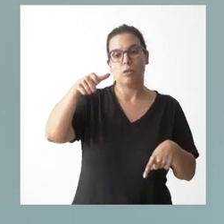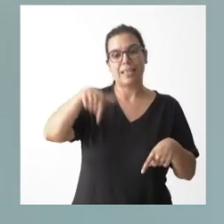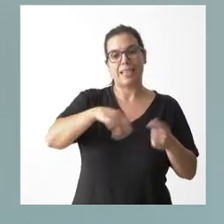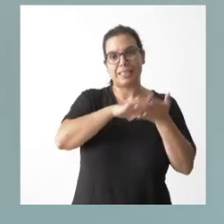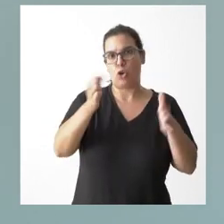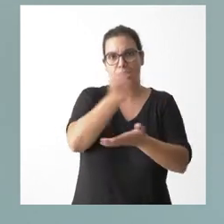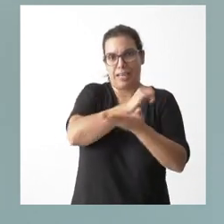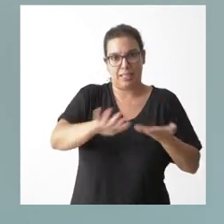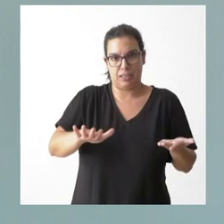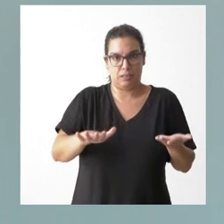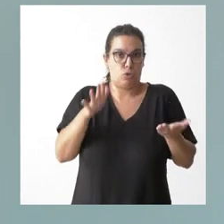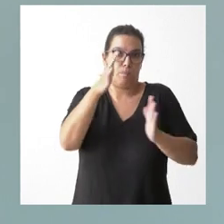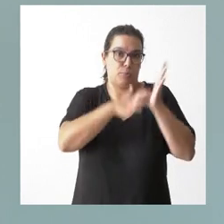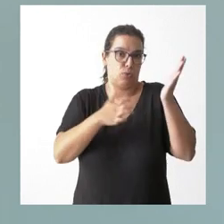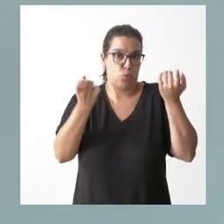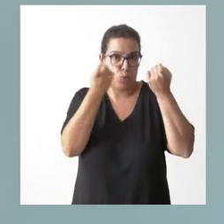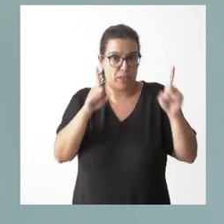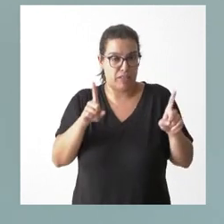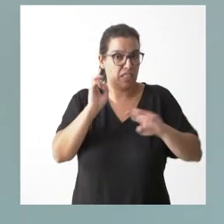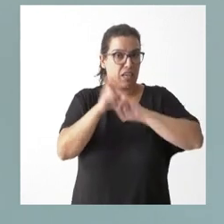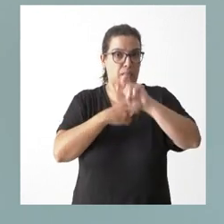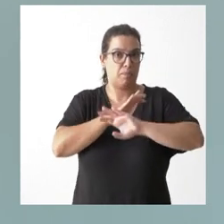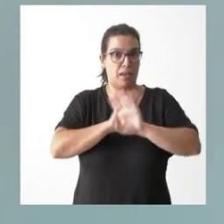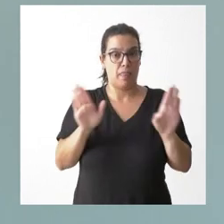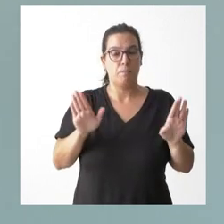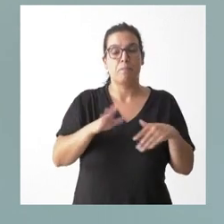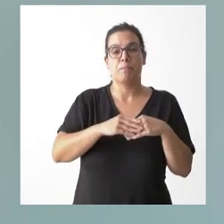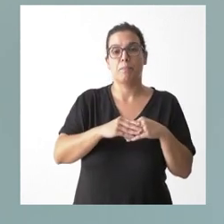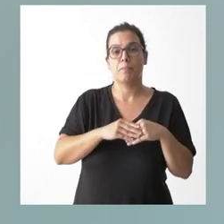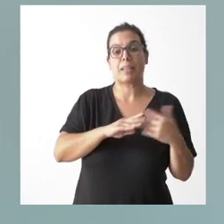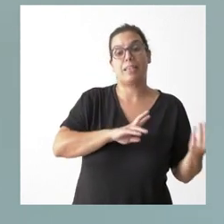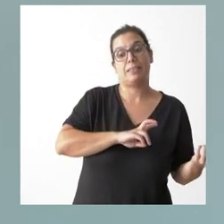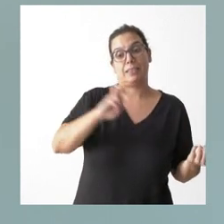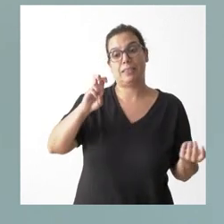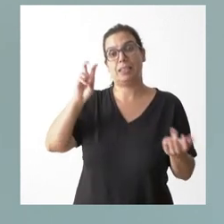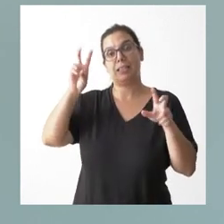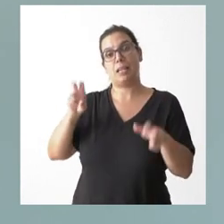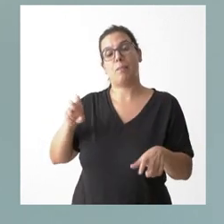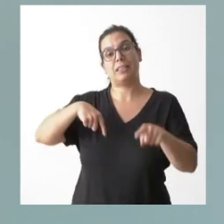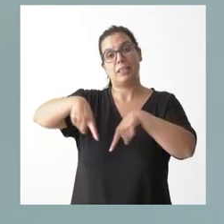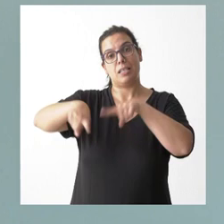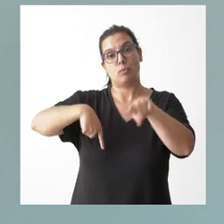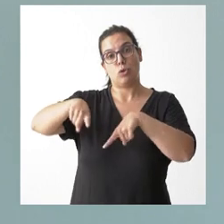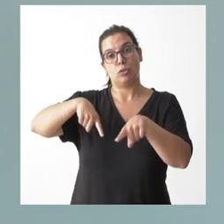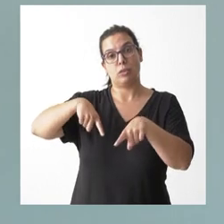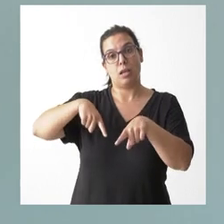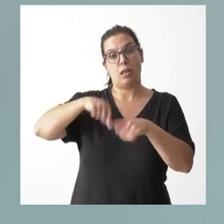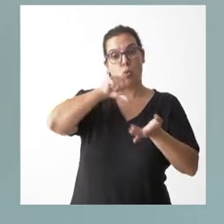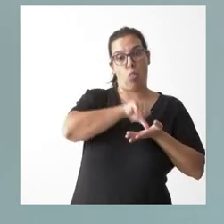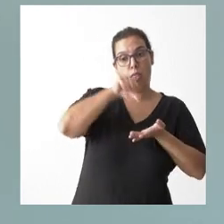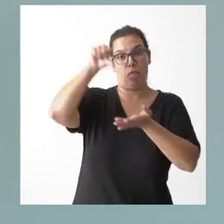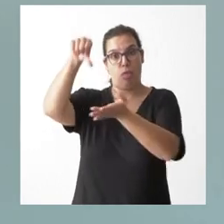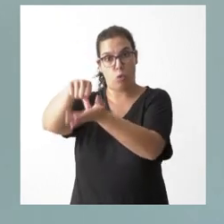no procede realizar ninguna modificación adicional. En el caso del transporte interurbano,